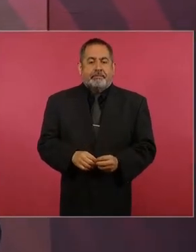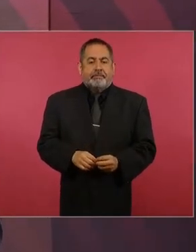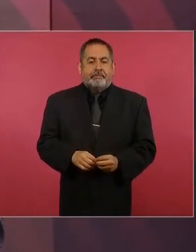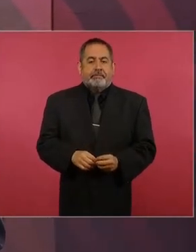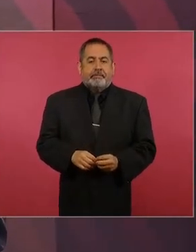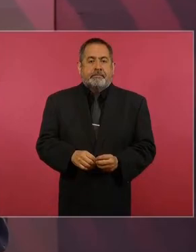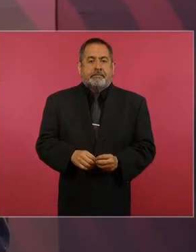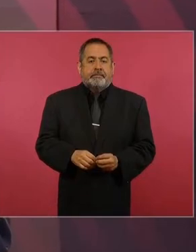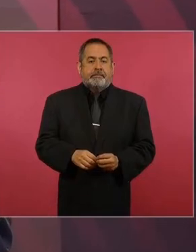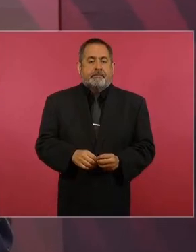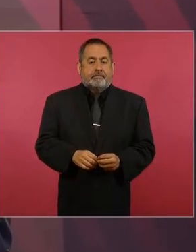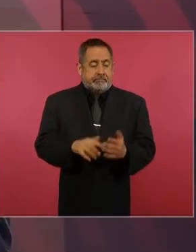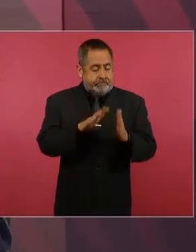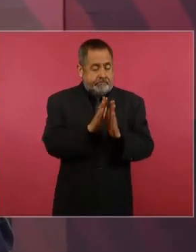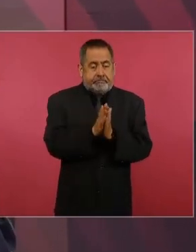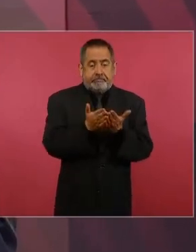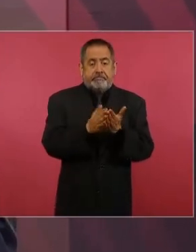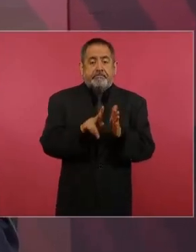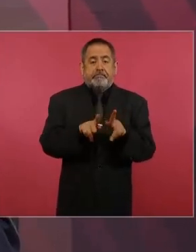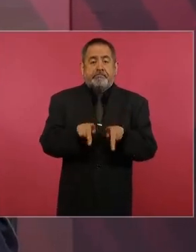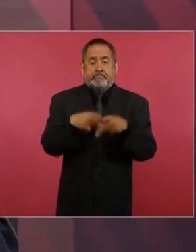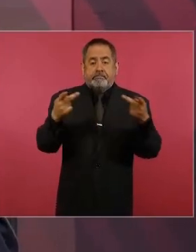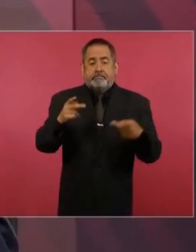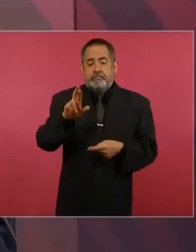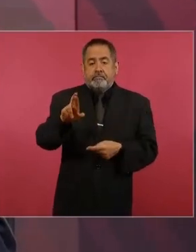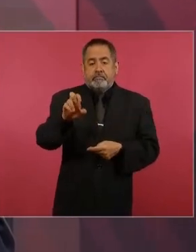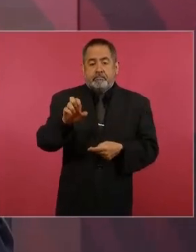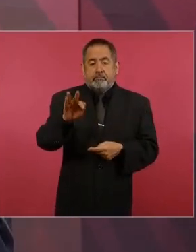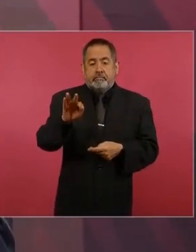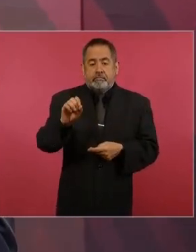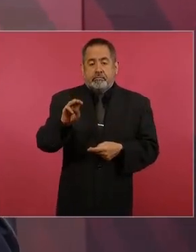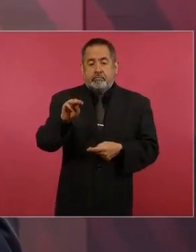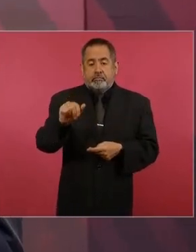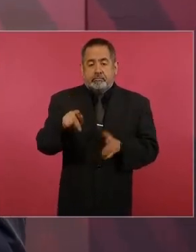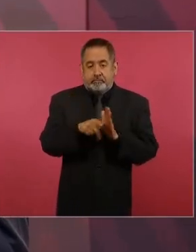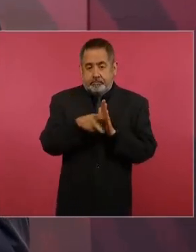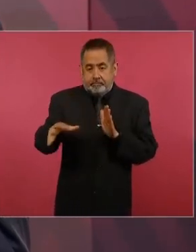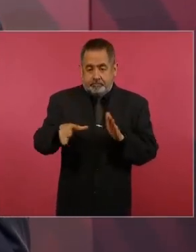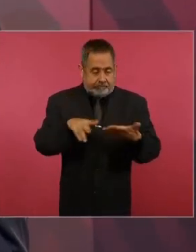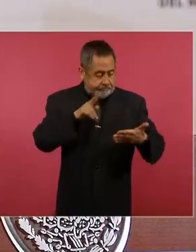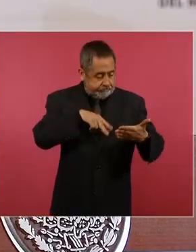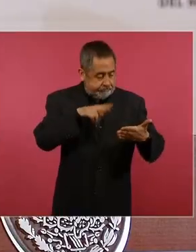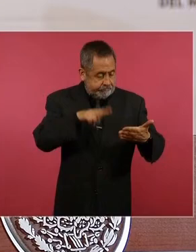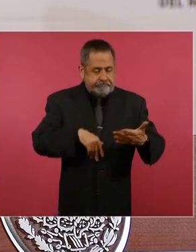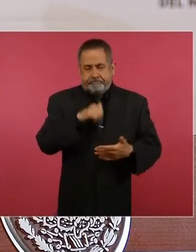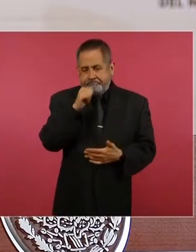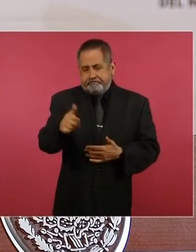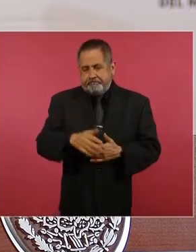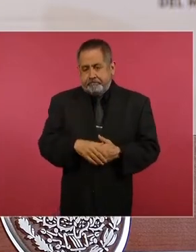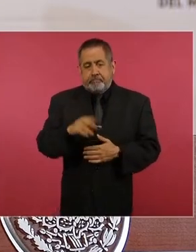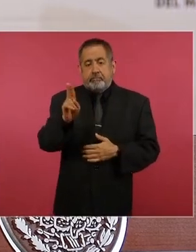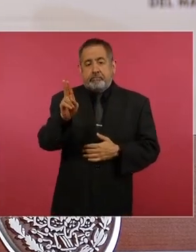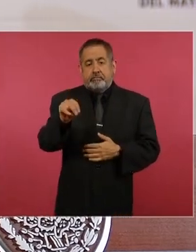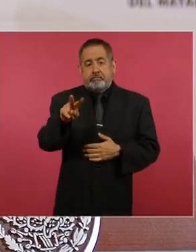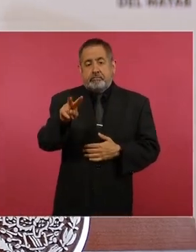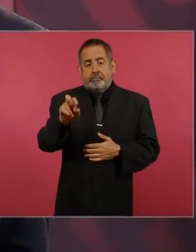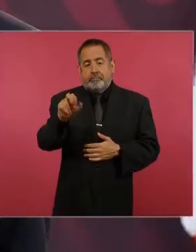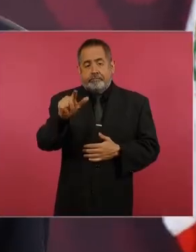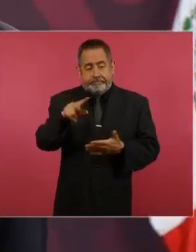a leer en el Reforma o en el Universal, ¿no? Menos ahora